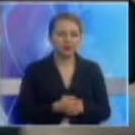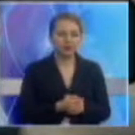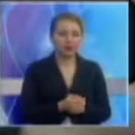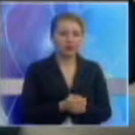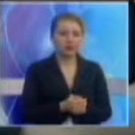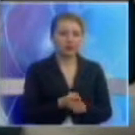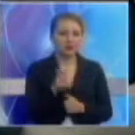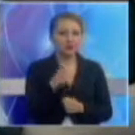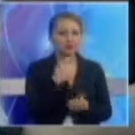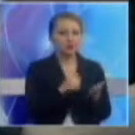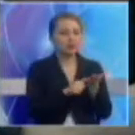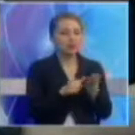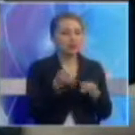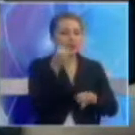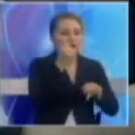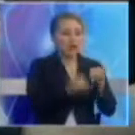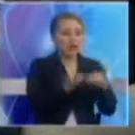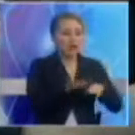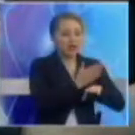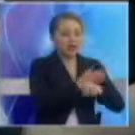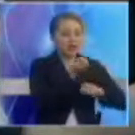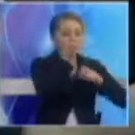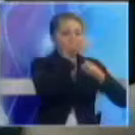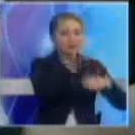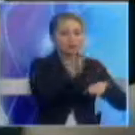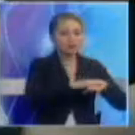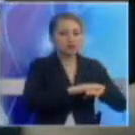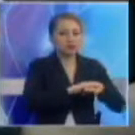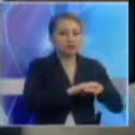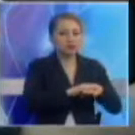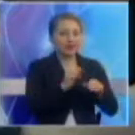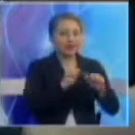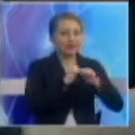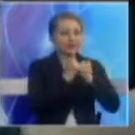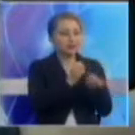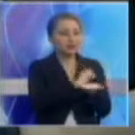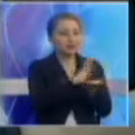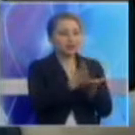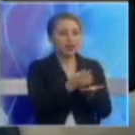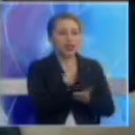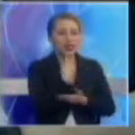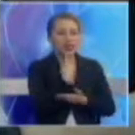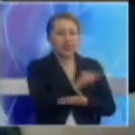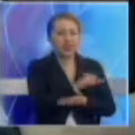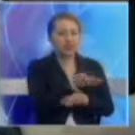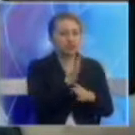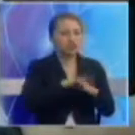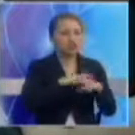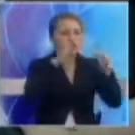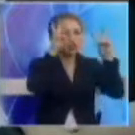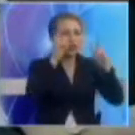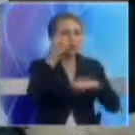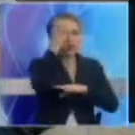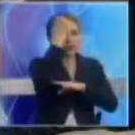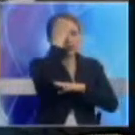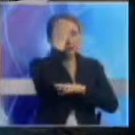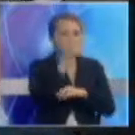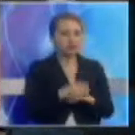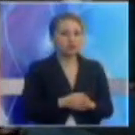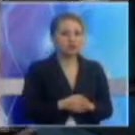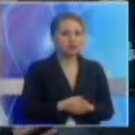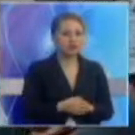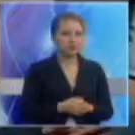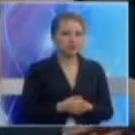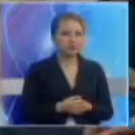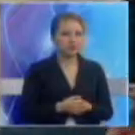en el último informe a la Nación, en la Asamblea Nacional, se ponderó el tema de la educación. No obstante,